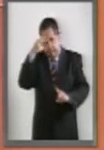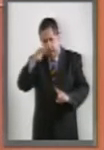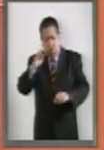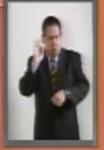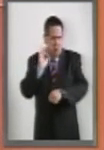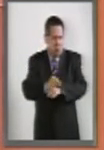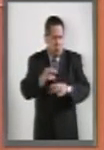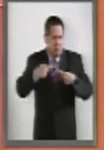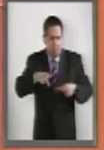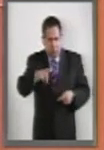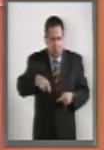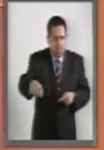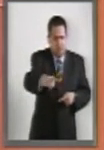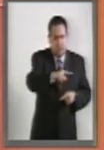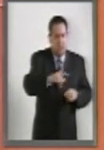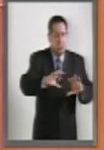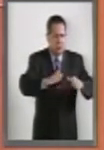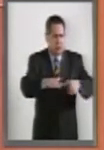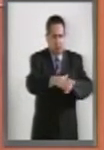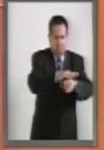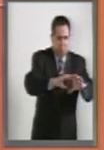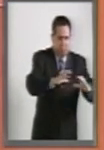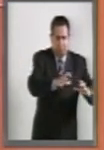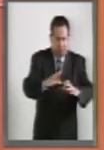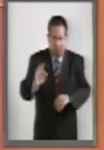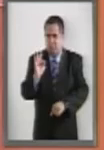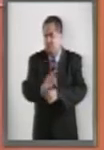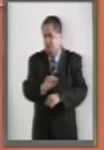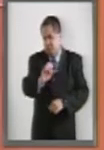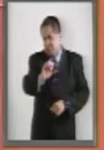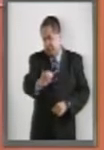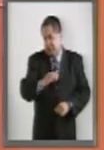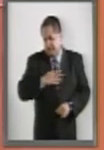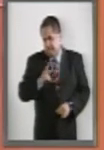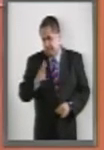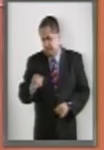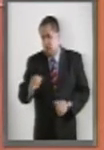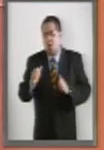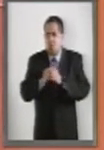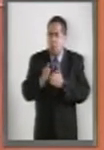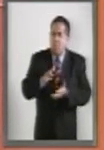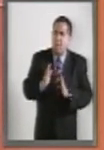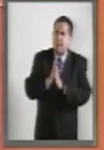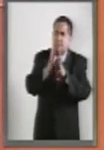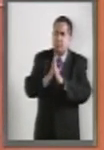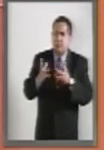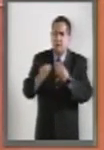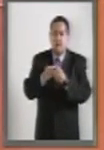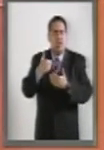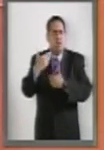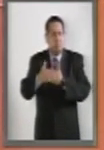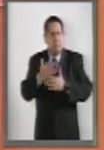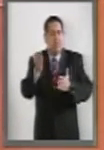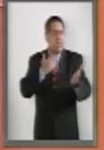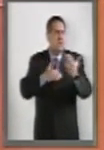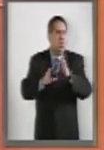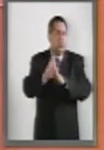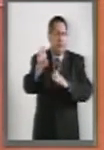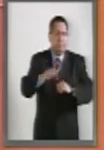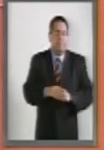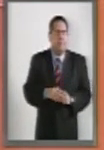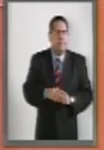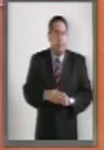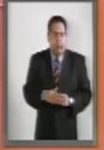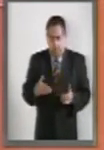gente, en sus regiones y en la posibilidad de generar con nuestra participación desarrollo. Uno de los